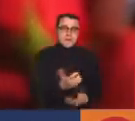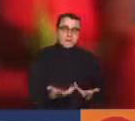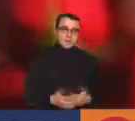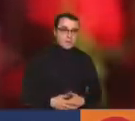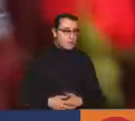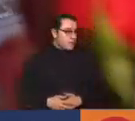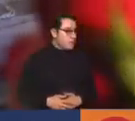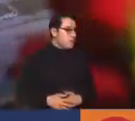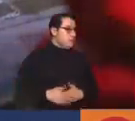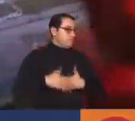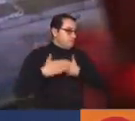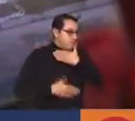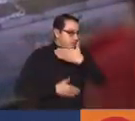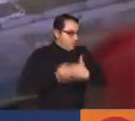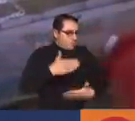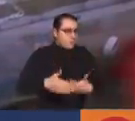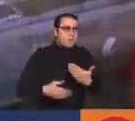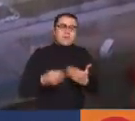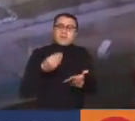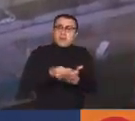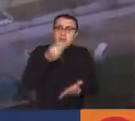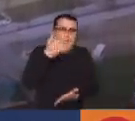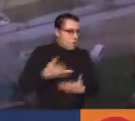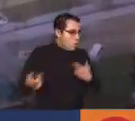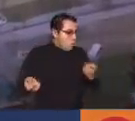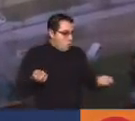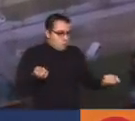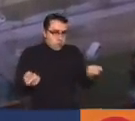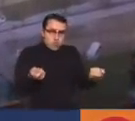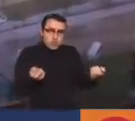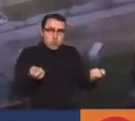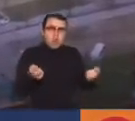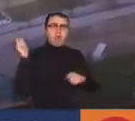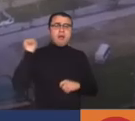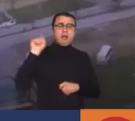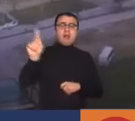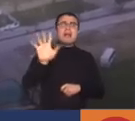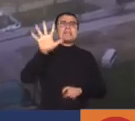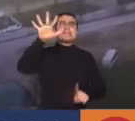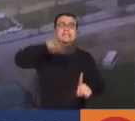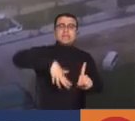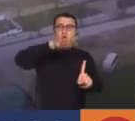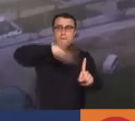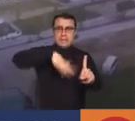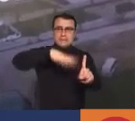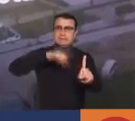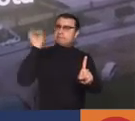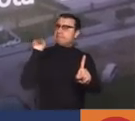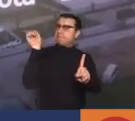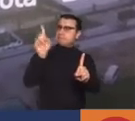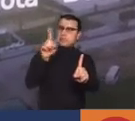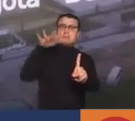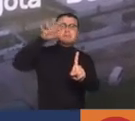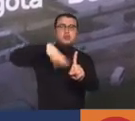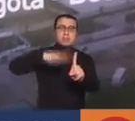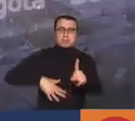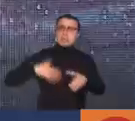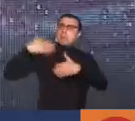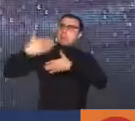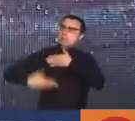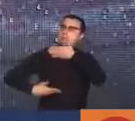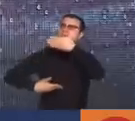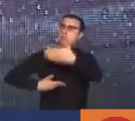de control de la inflación, pues ya lleva 5 meses consecutivos de reducir su tasa